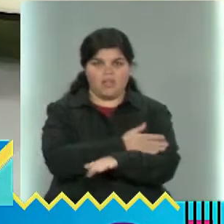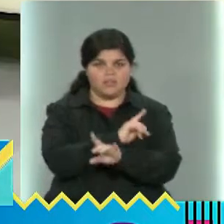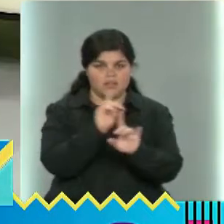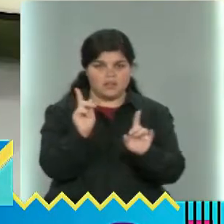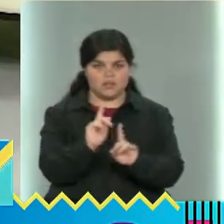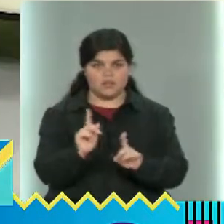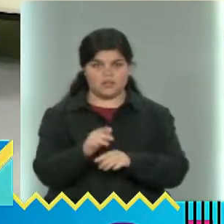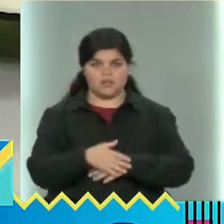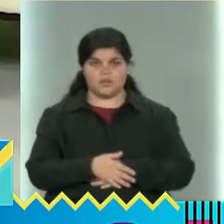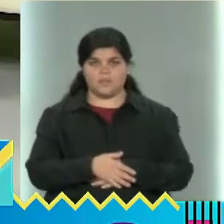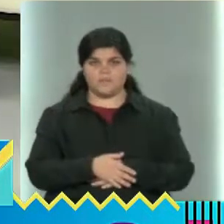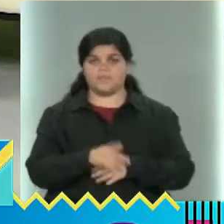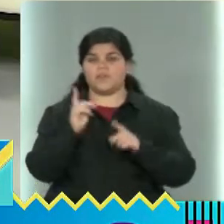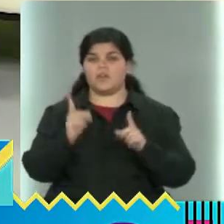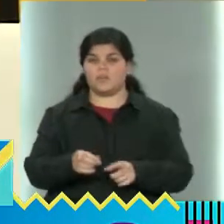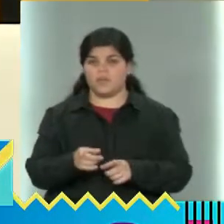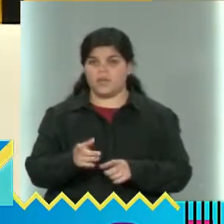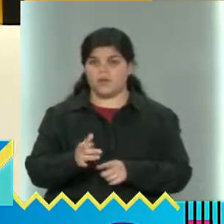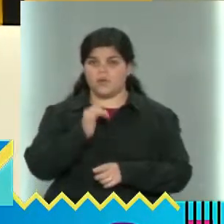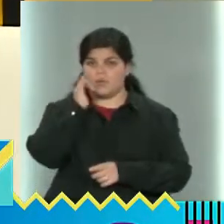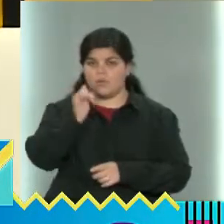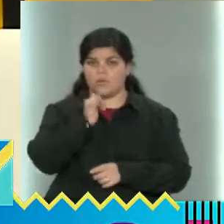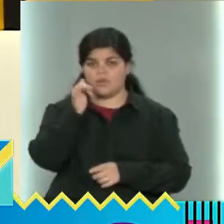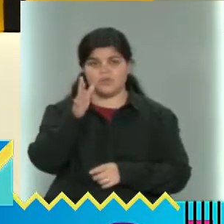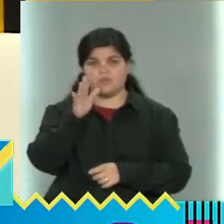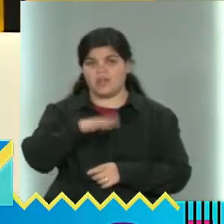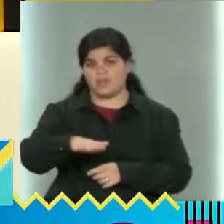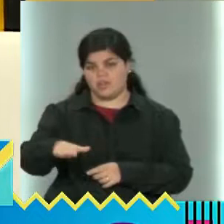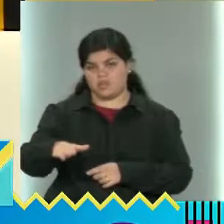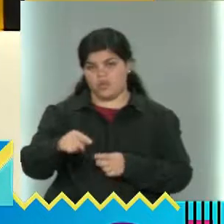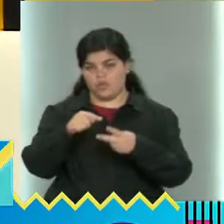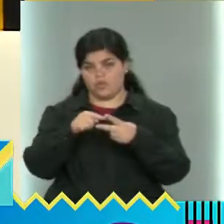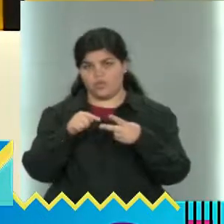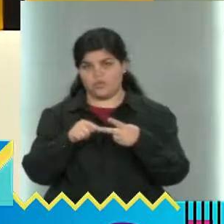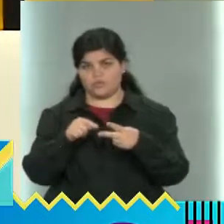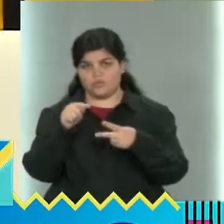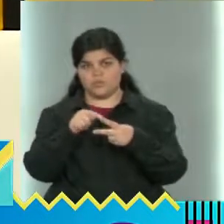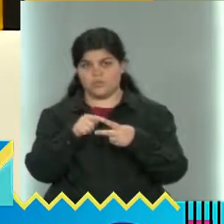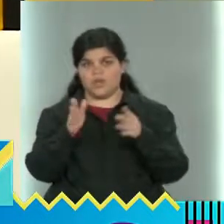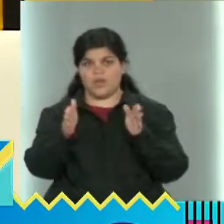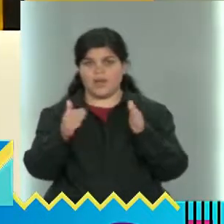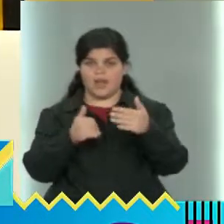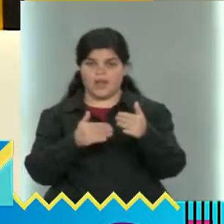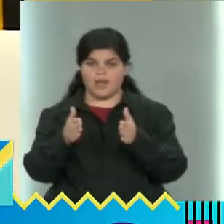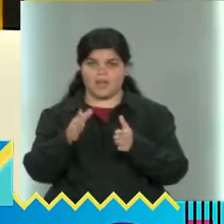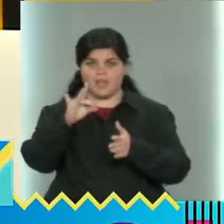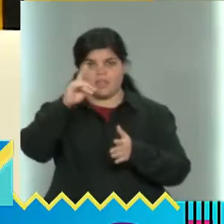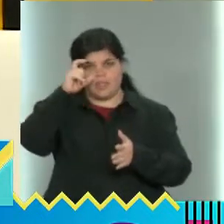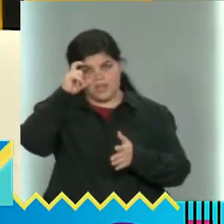Bueno, publique. tengo un relato para niños, 2 relatos para niños, uno que se llama La cajita de plata,